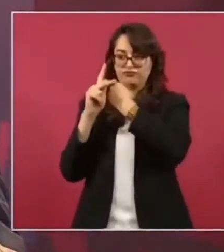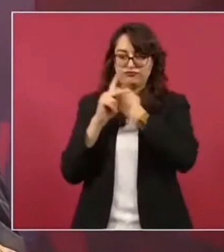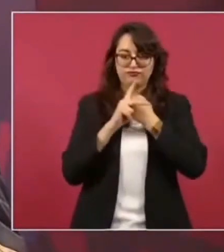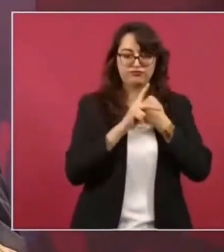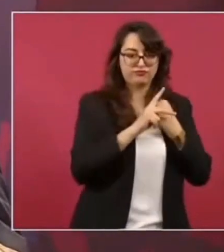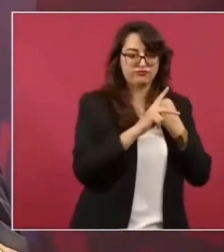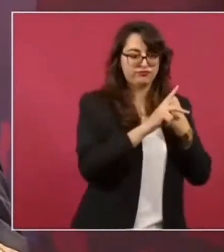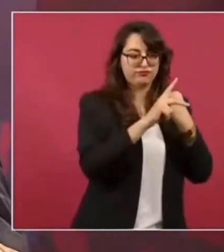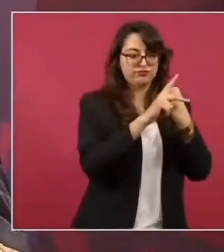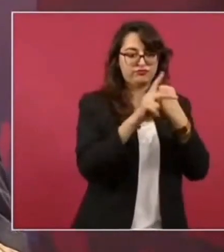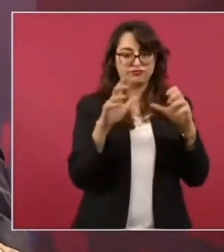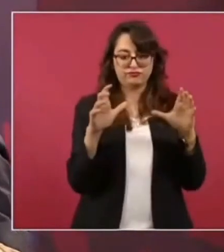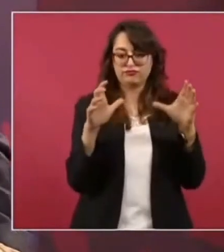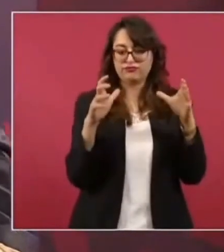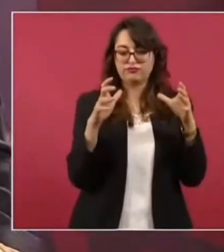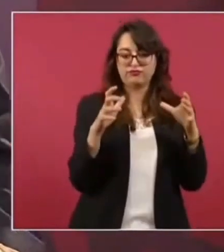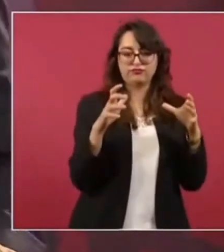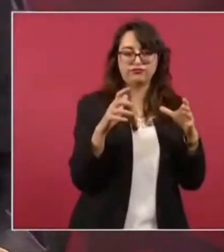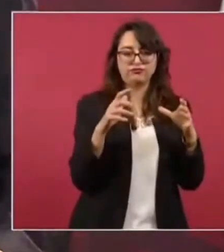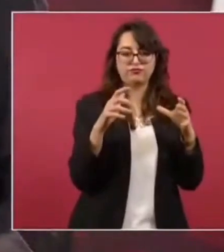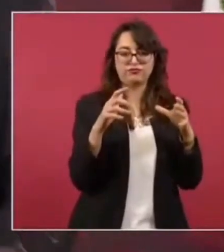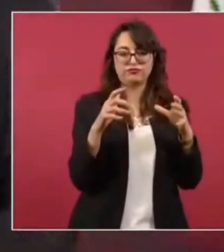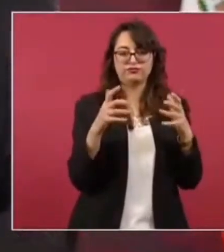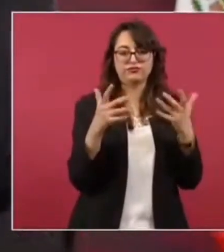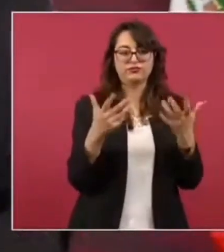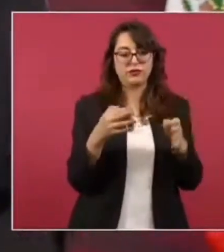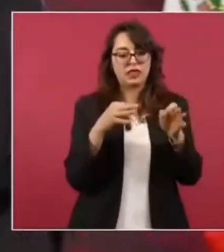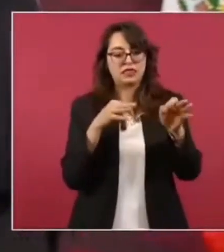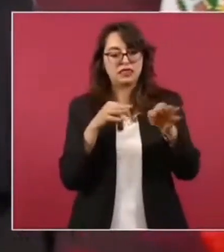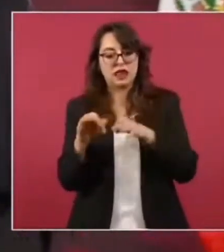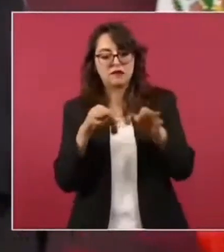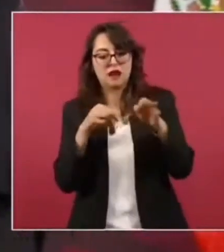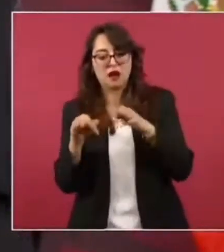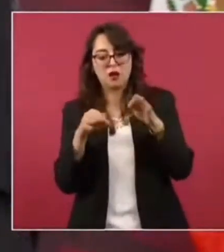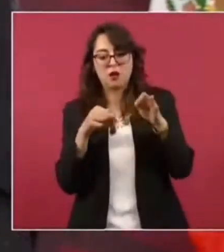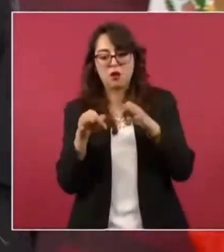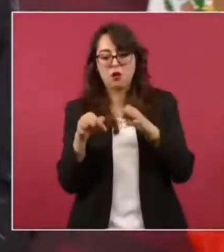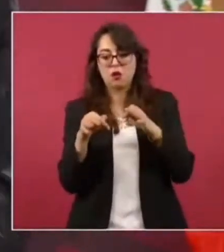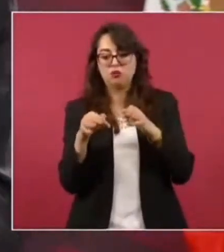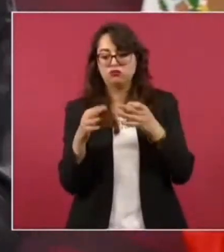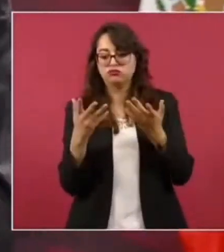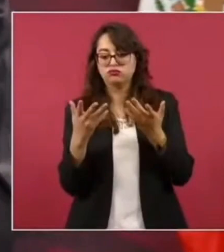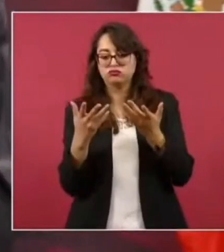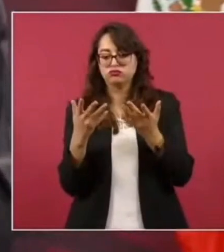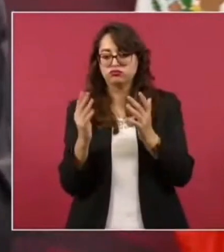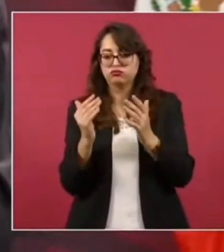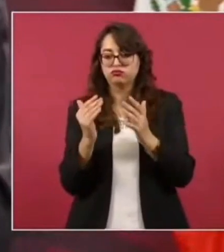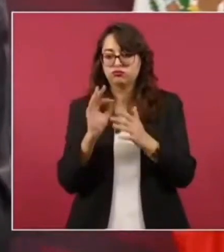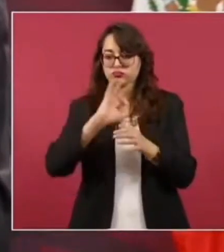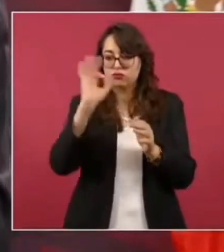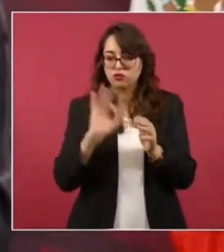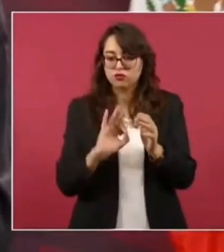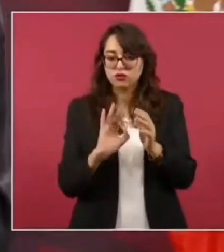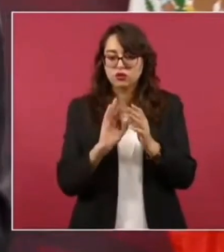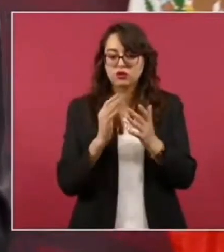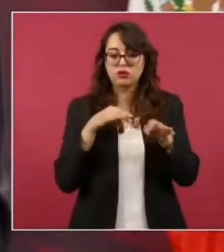con menos desempleo, con las tasas de desempleo más bajas.